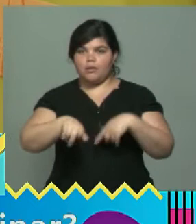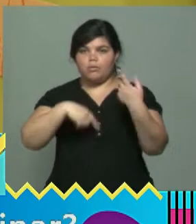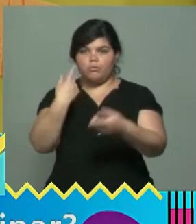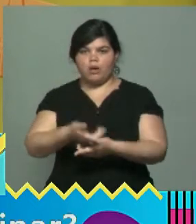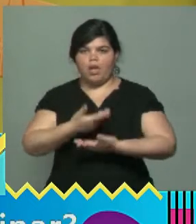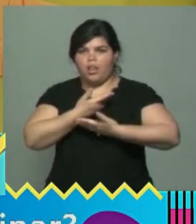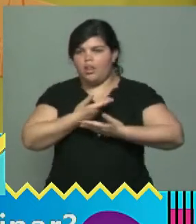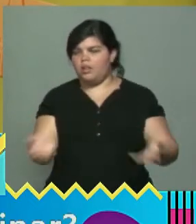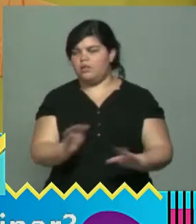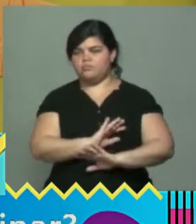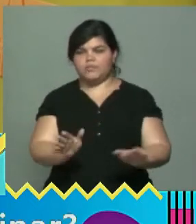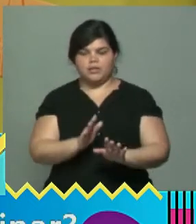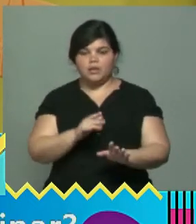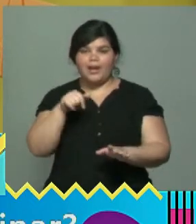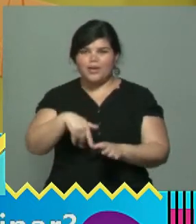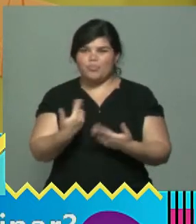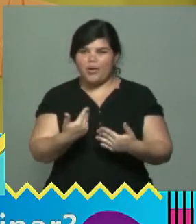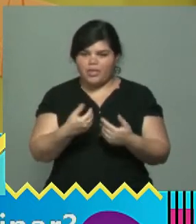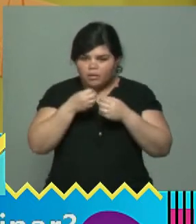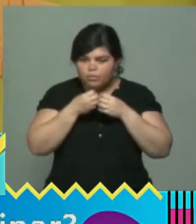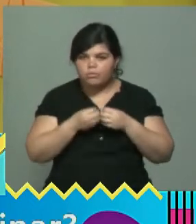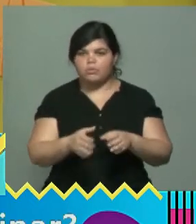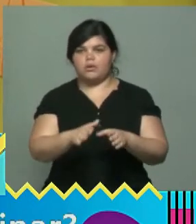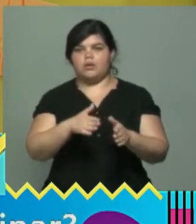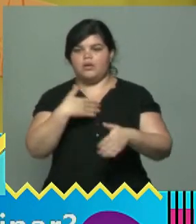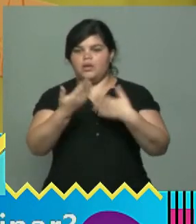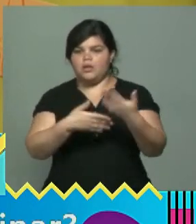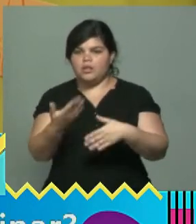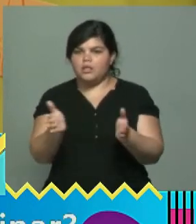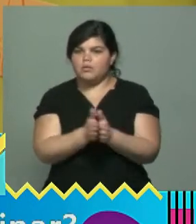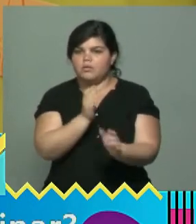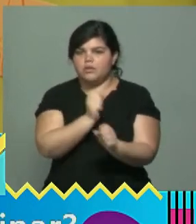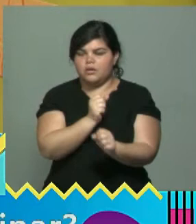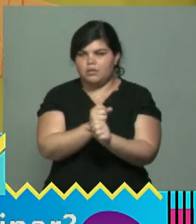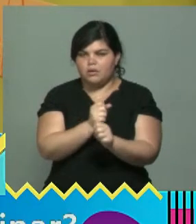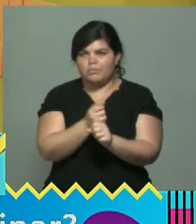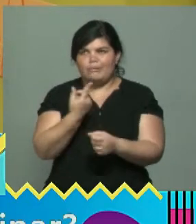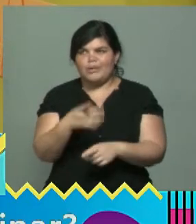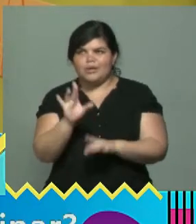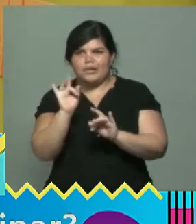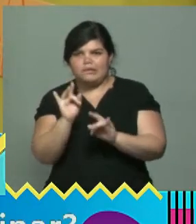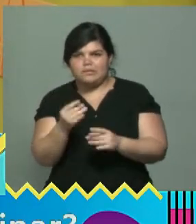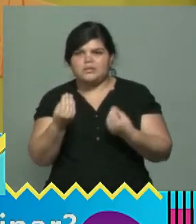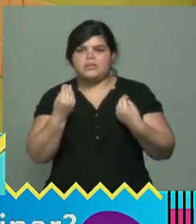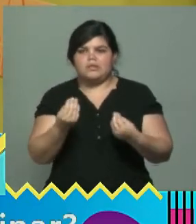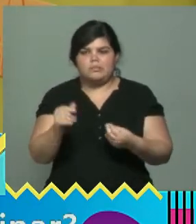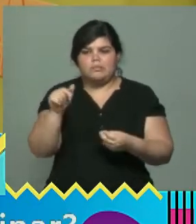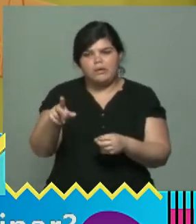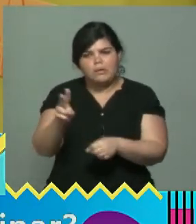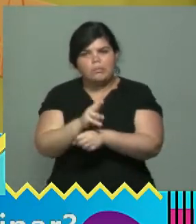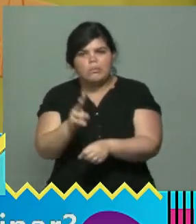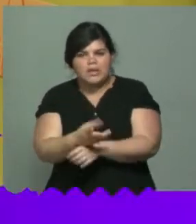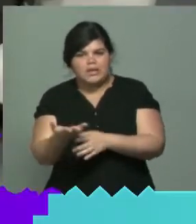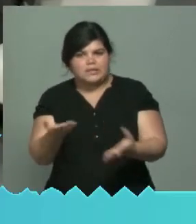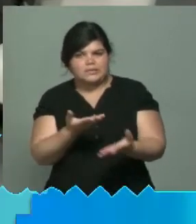se puede empezar a trabajar con esos niños, pero por ahí es muy difícil poder pensar que esos adultos van a ser los que van a poder continuar cuidándolos.